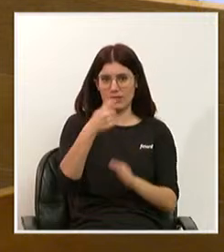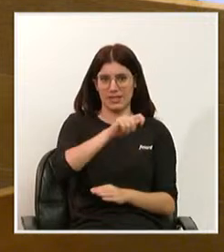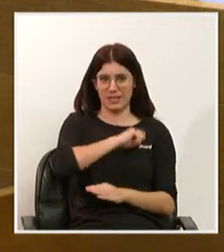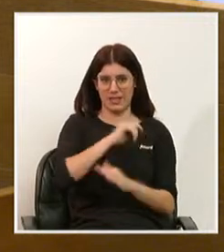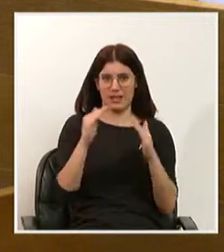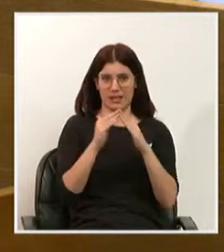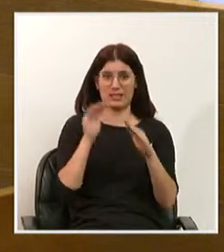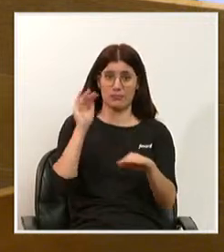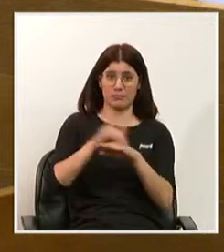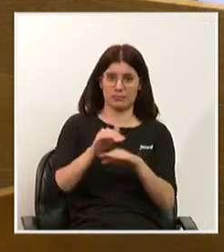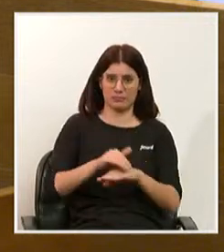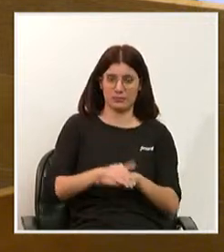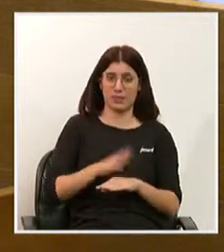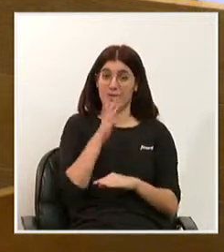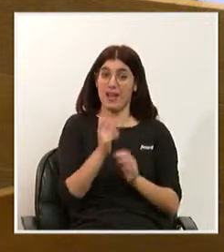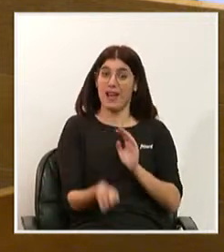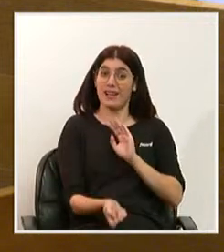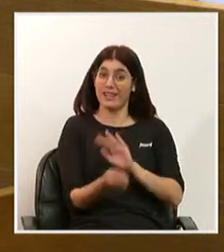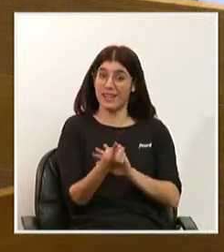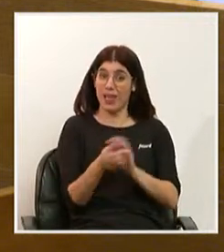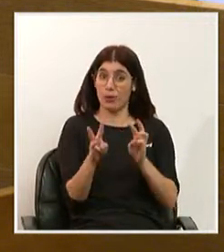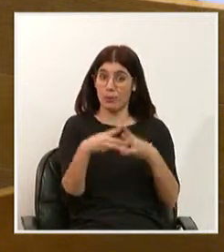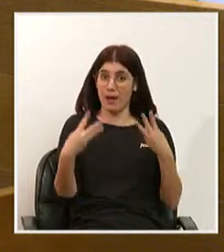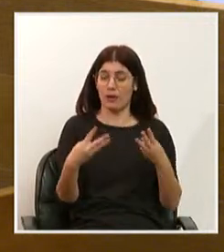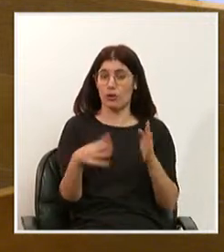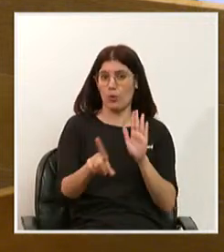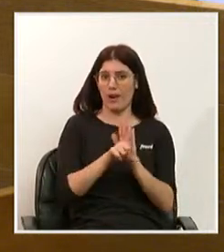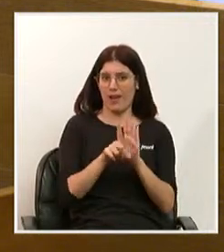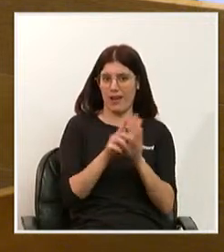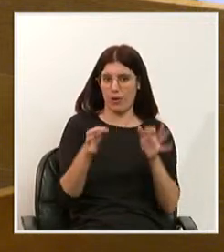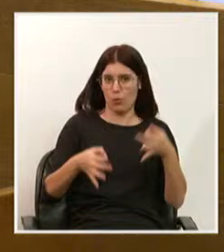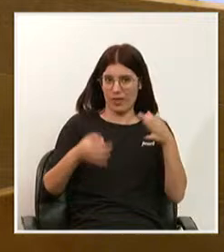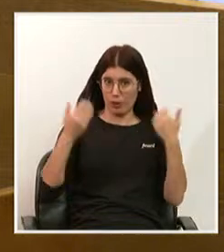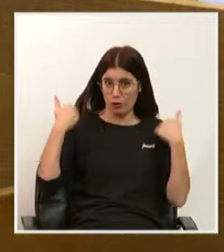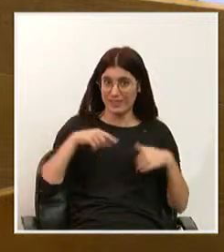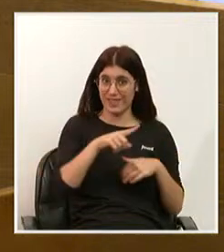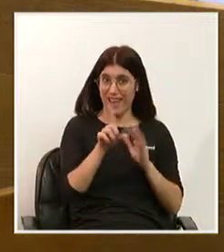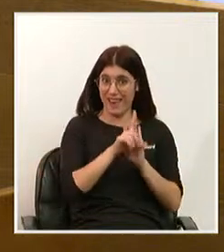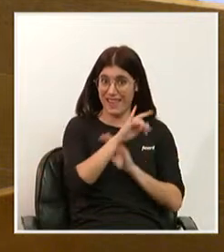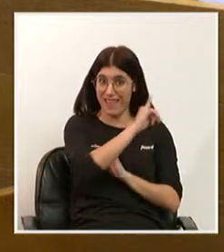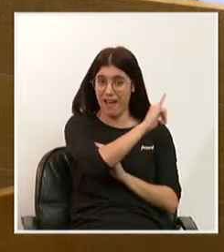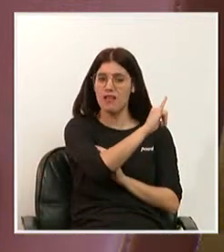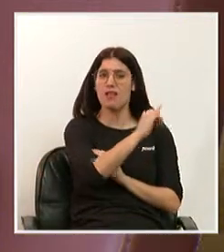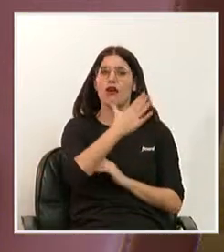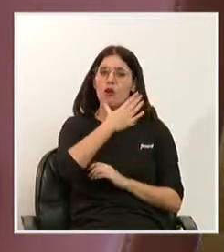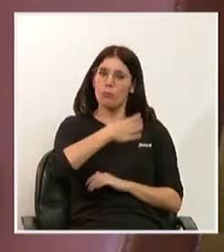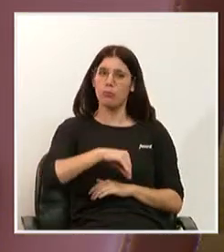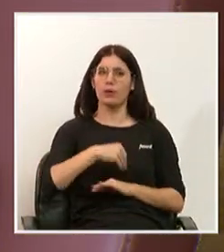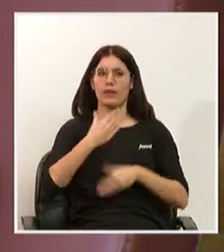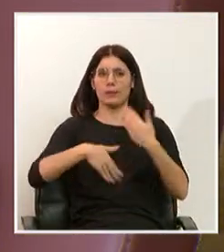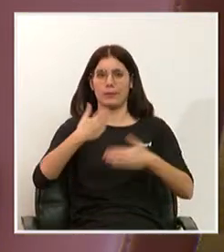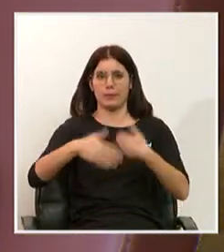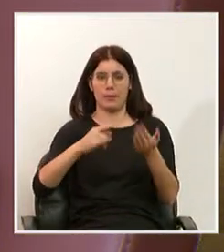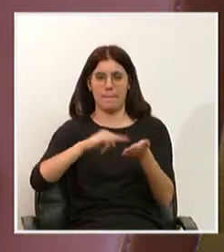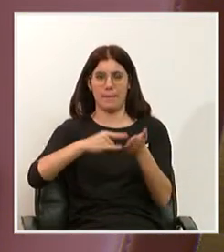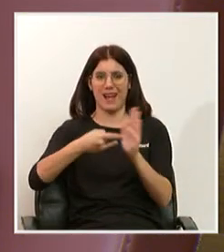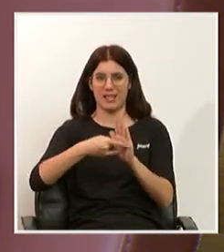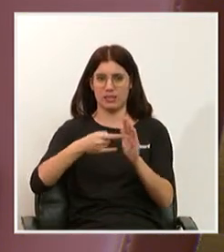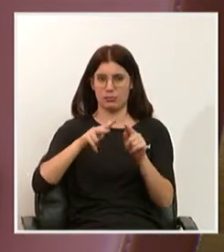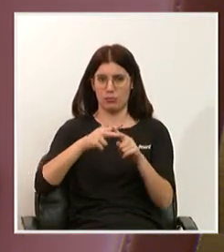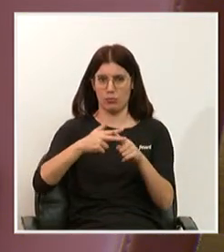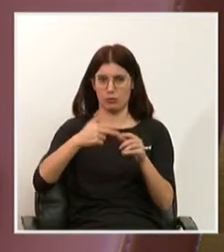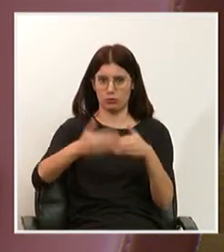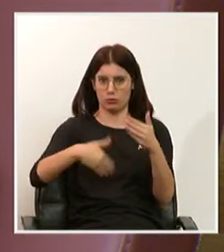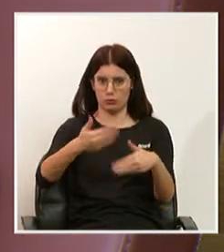vegada ya se ha cre mar legal yic como es la poder ficar en maros mecanismes